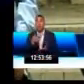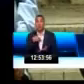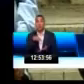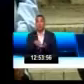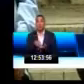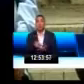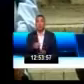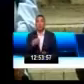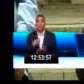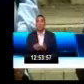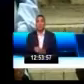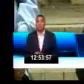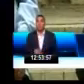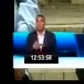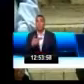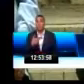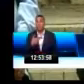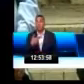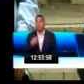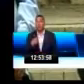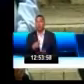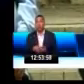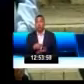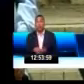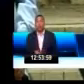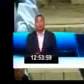está adquiriendo armas.